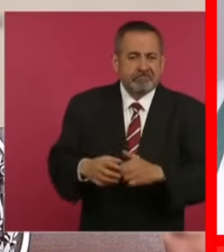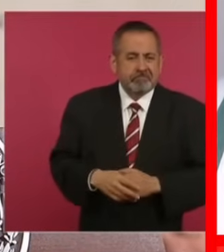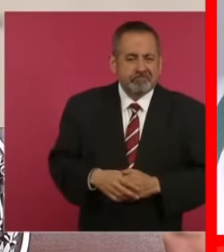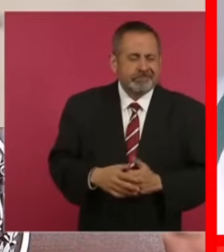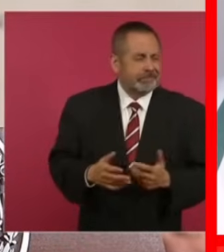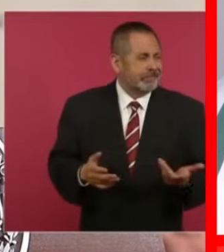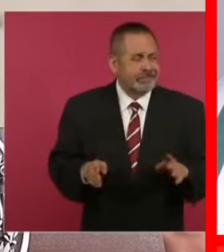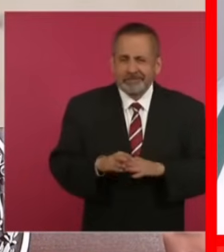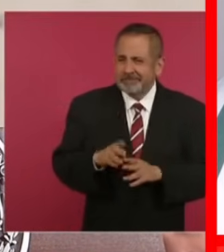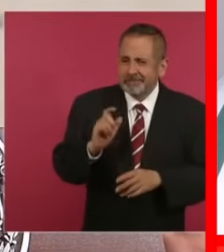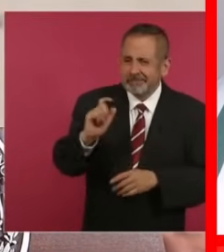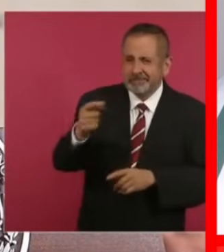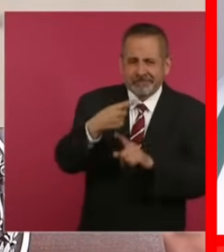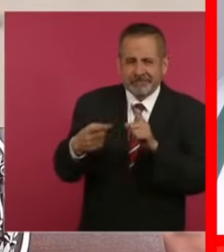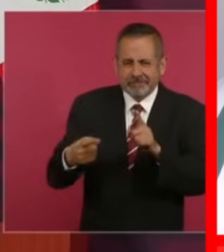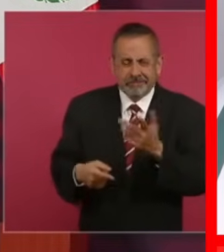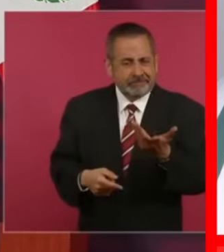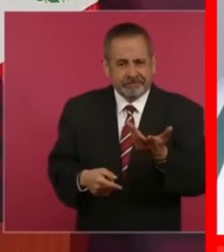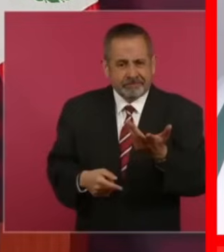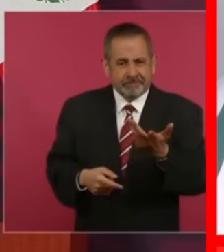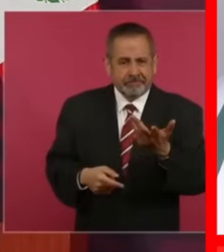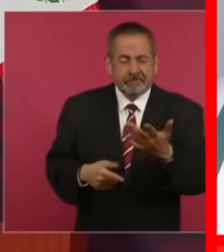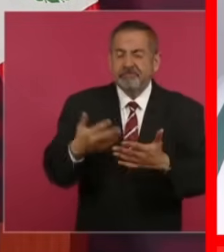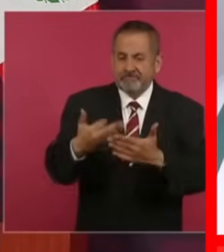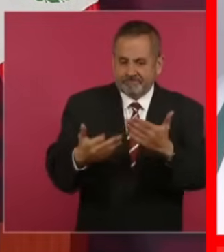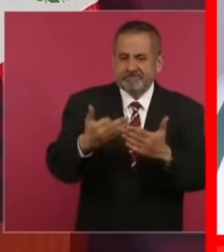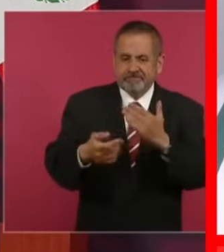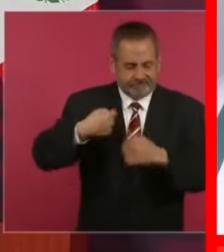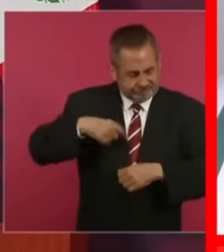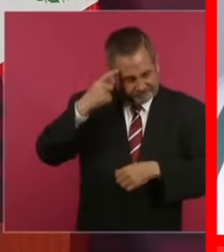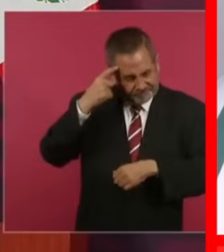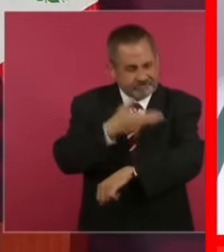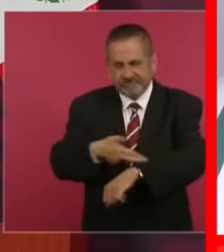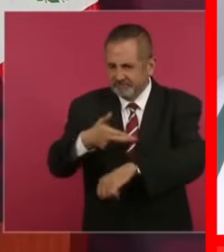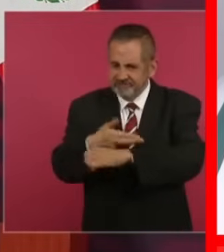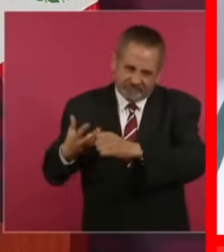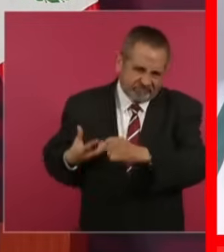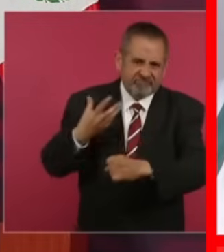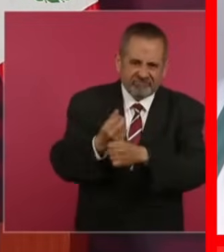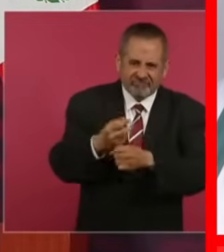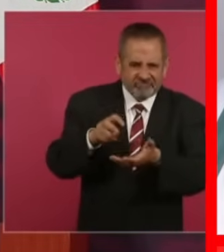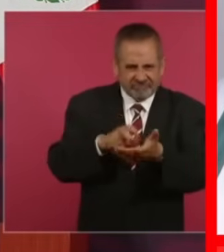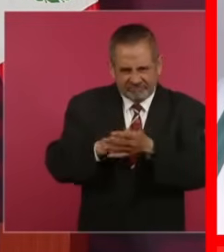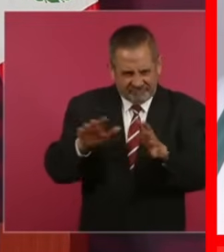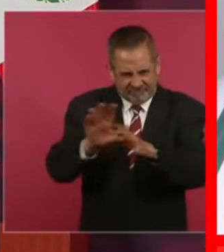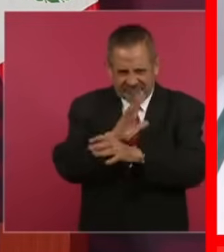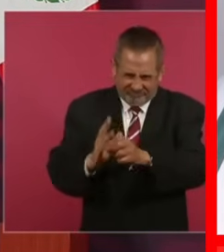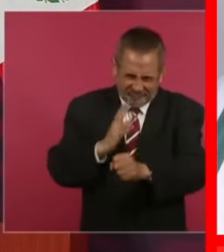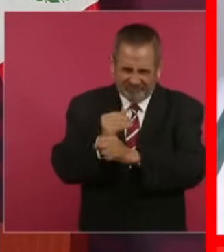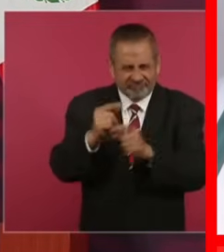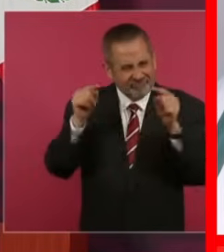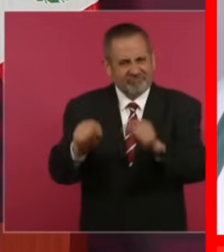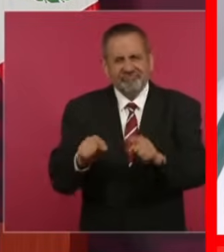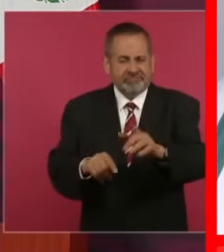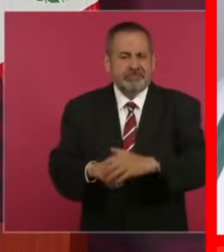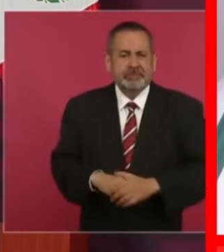algo que tenemos como asignatura pendiente de resolver